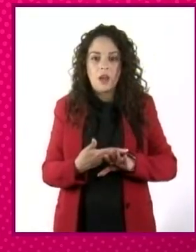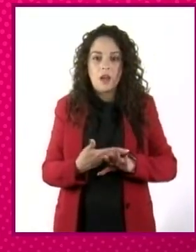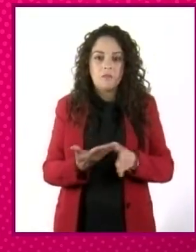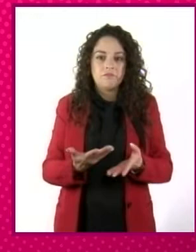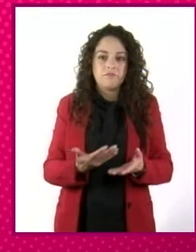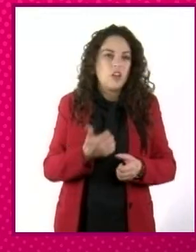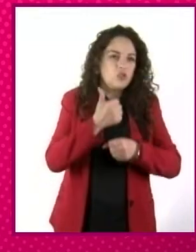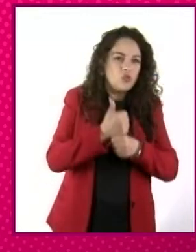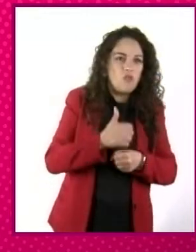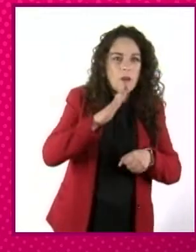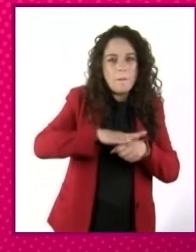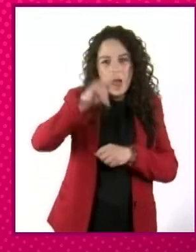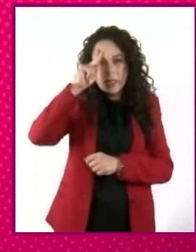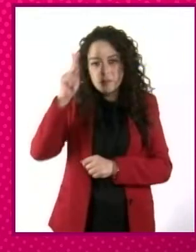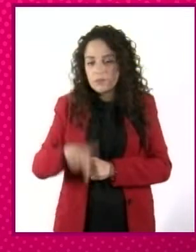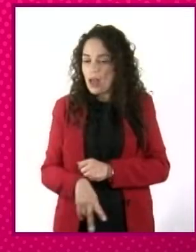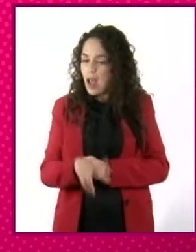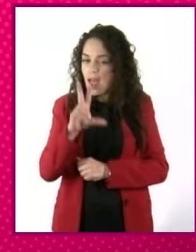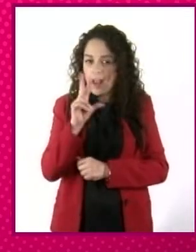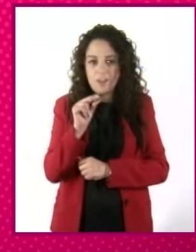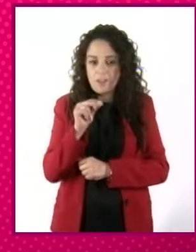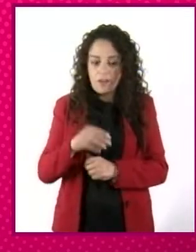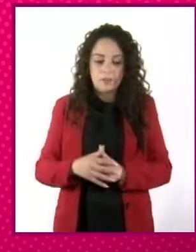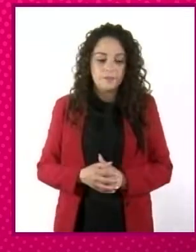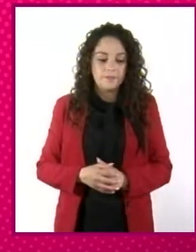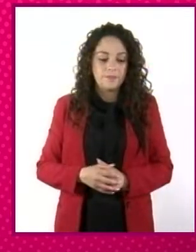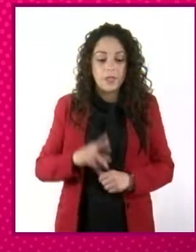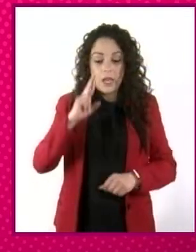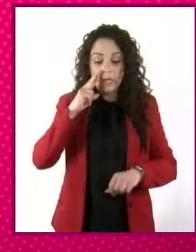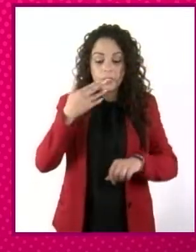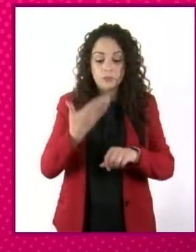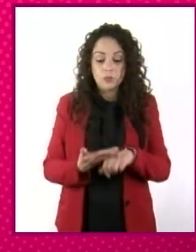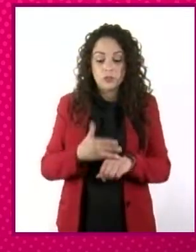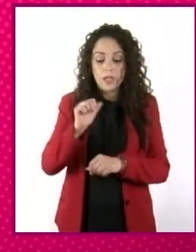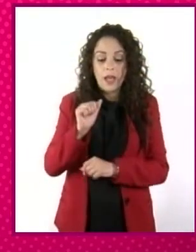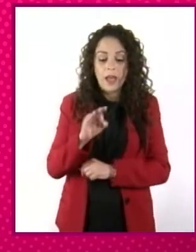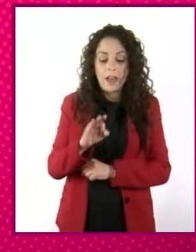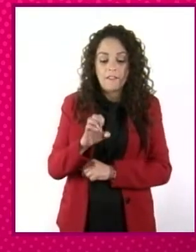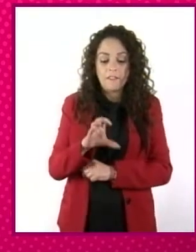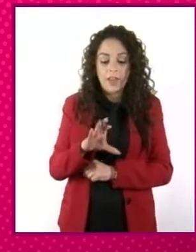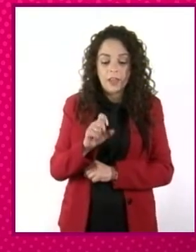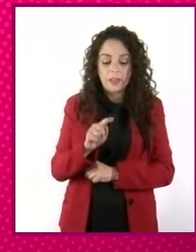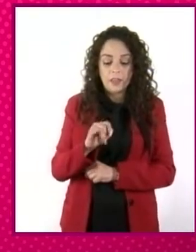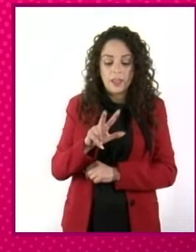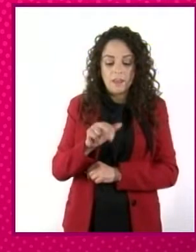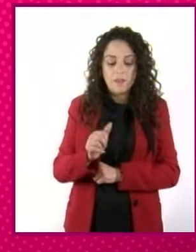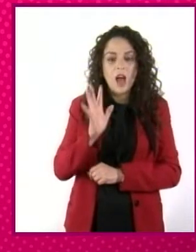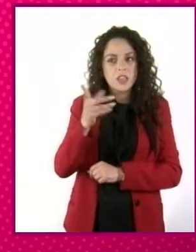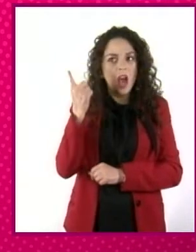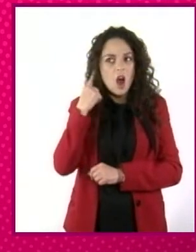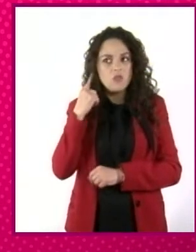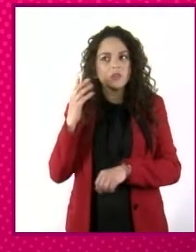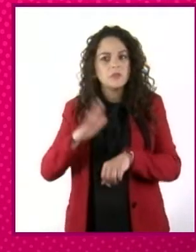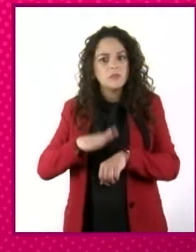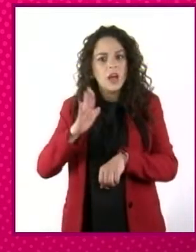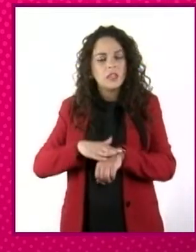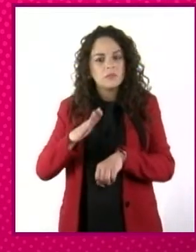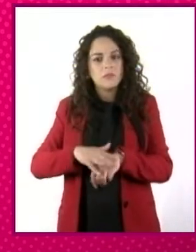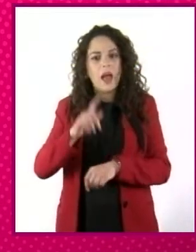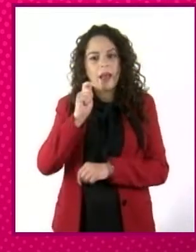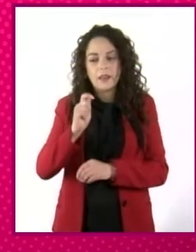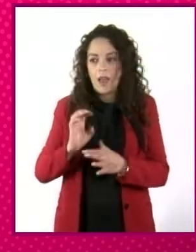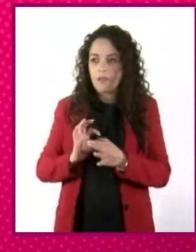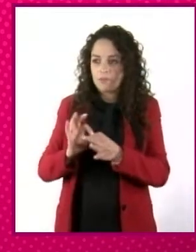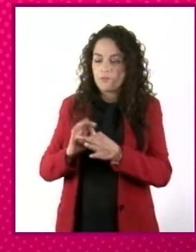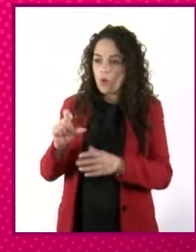es la idea como de la responsabilidad afectiva, que es un concepto que se ha ido escuchando como cada vez más en torno a las relaciones de pareja,